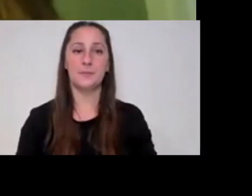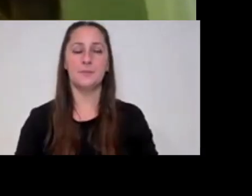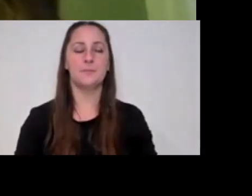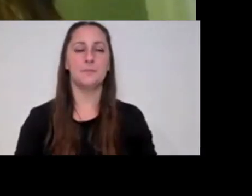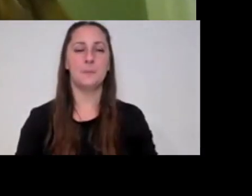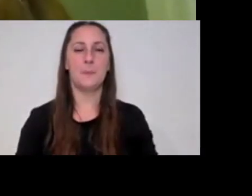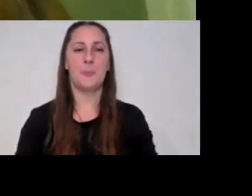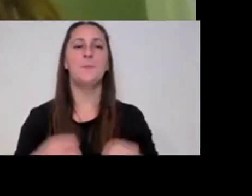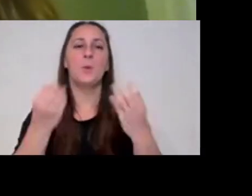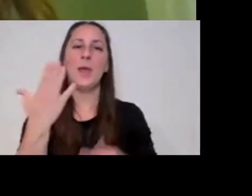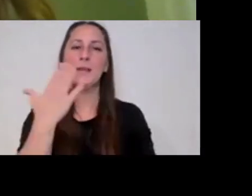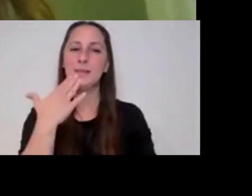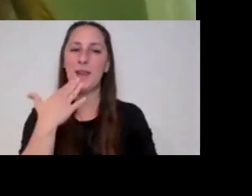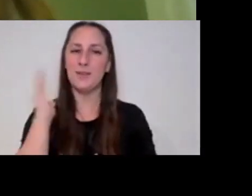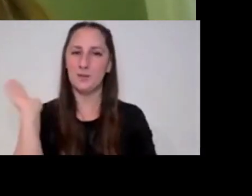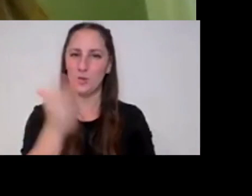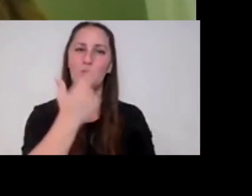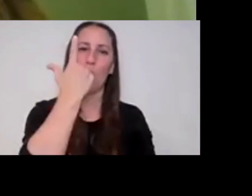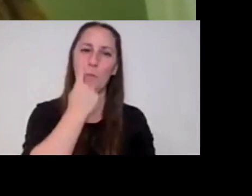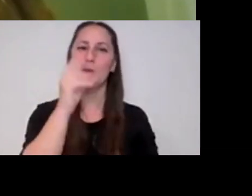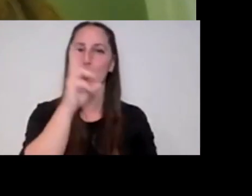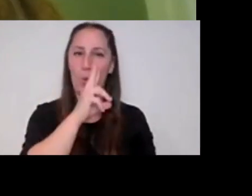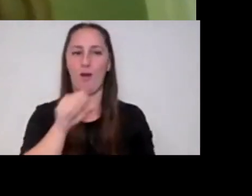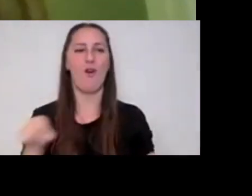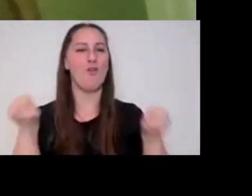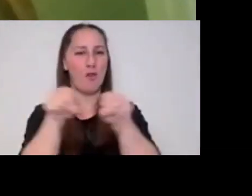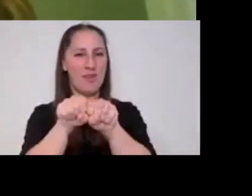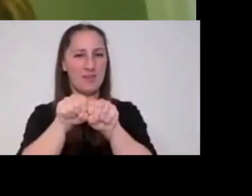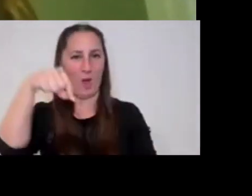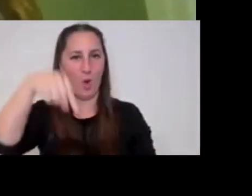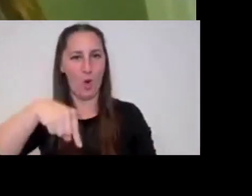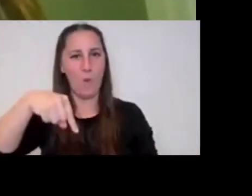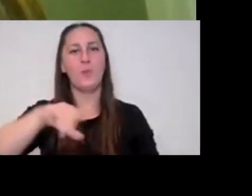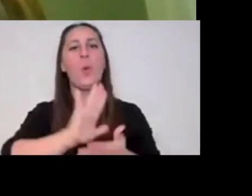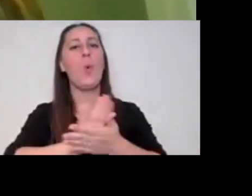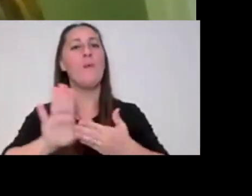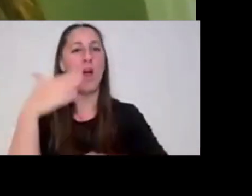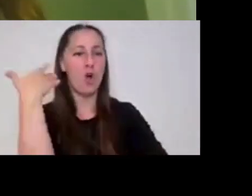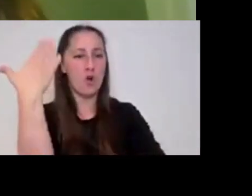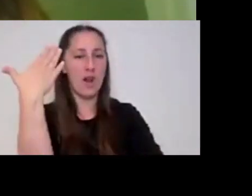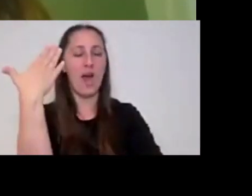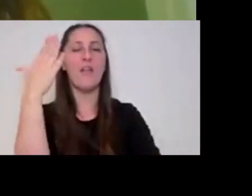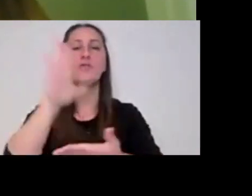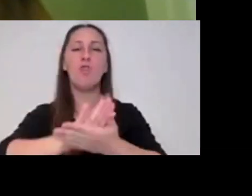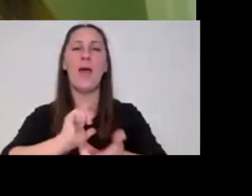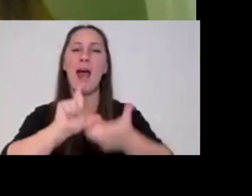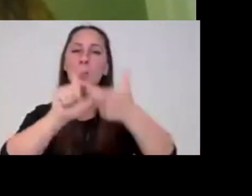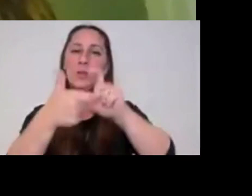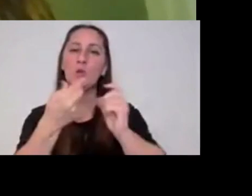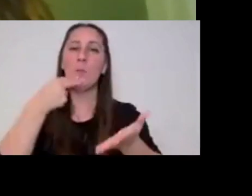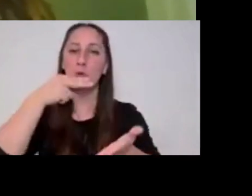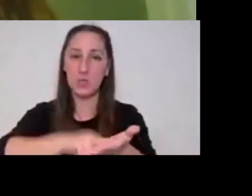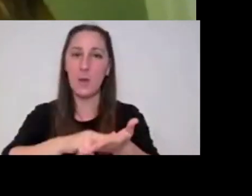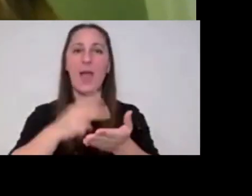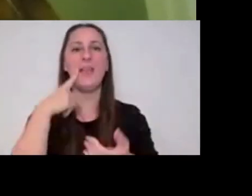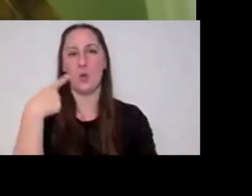Bueno, buenas tardes a todas y a todos los que se conectan el día de hoy a esta nueva jornada del ciclo de actualización impositiva y